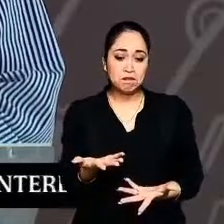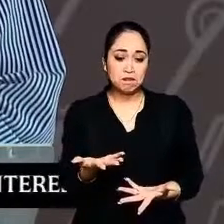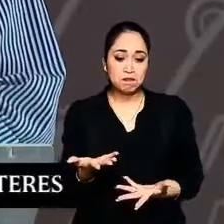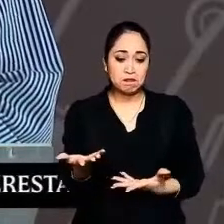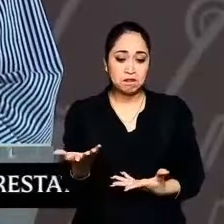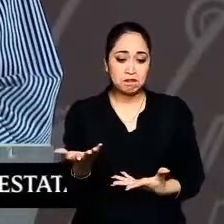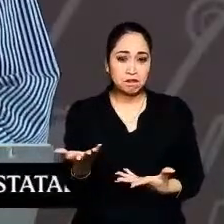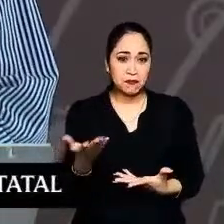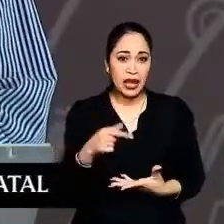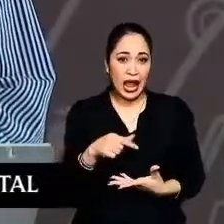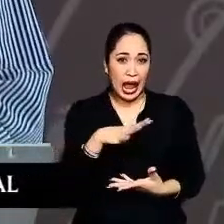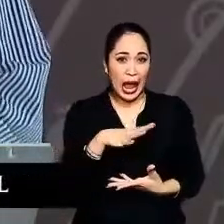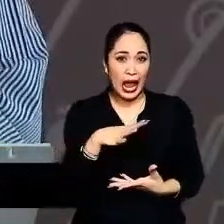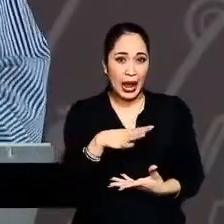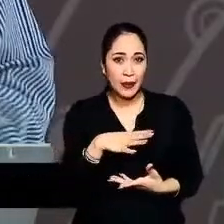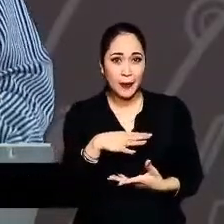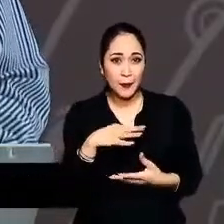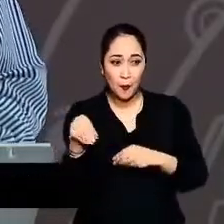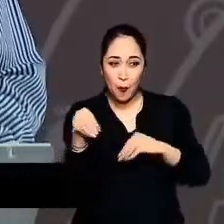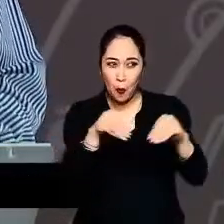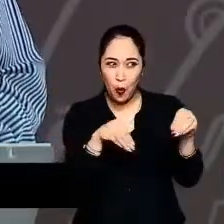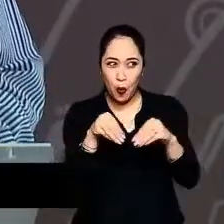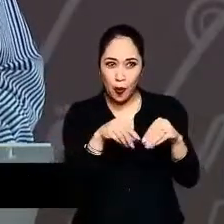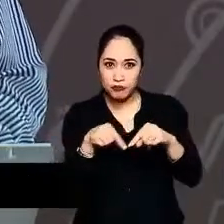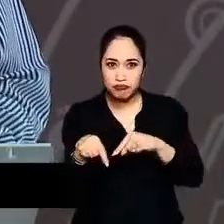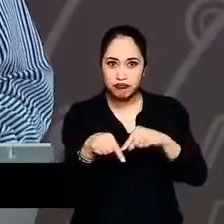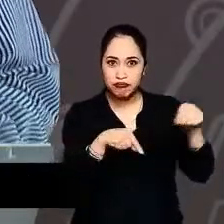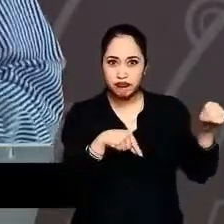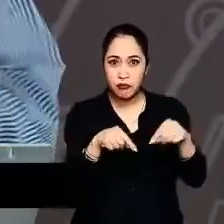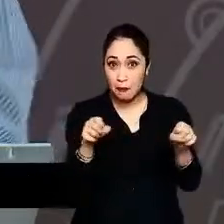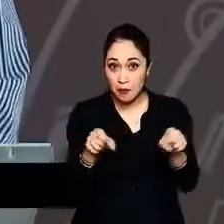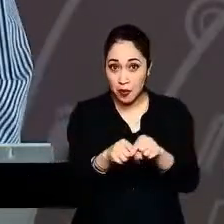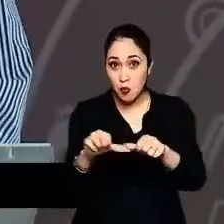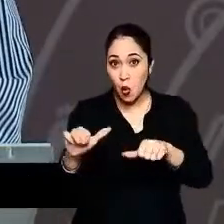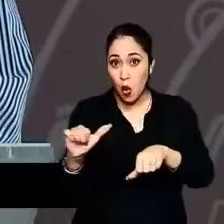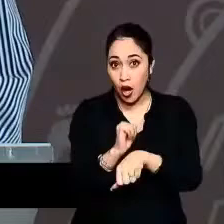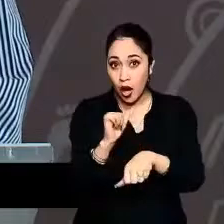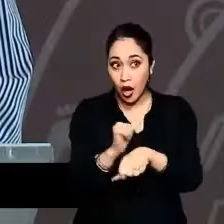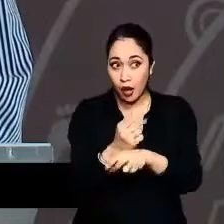hay tráfico a propósito de carros robados